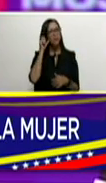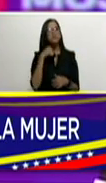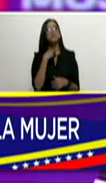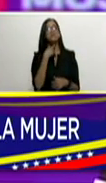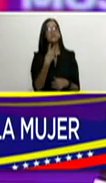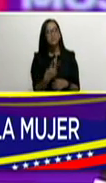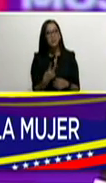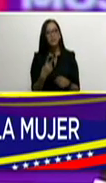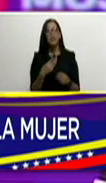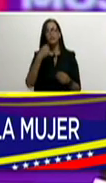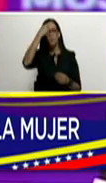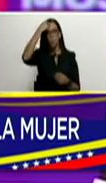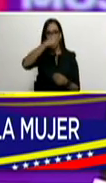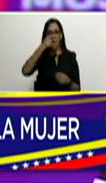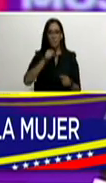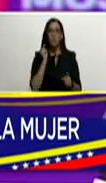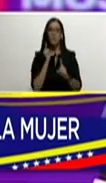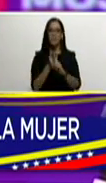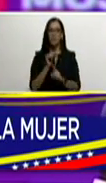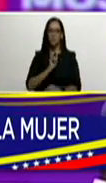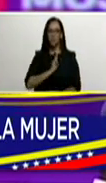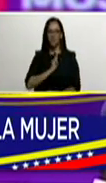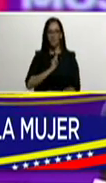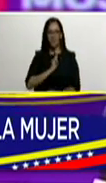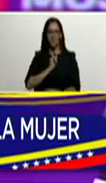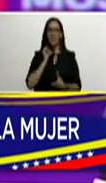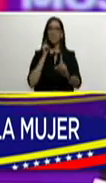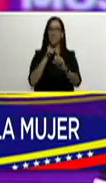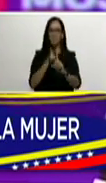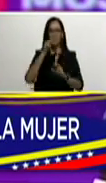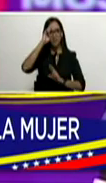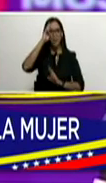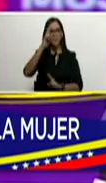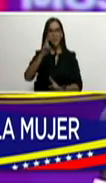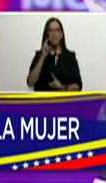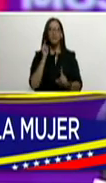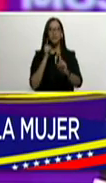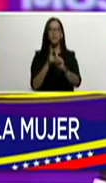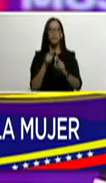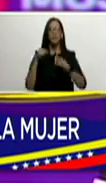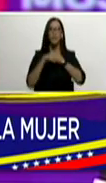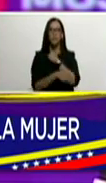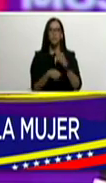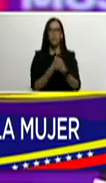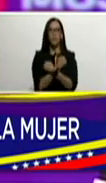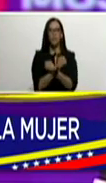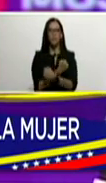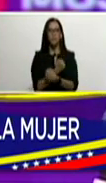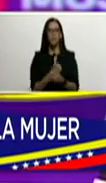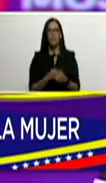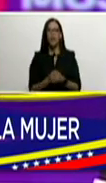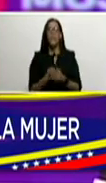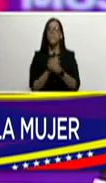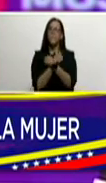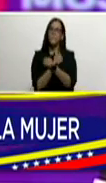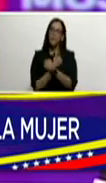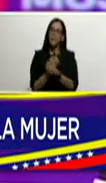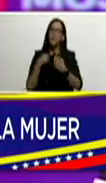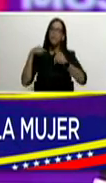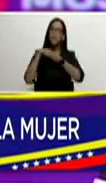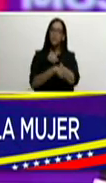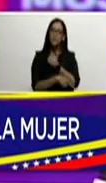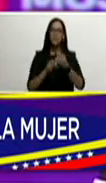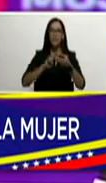y la sonoridad de los pueblos desde su identidad, desde su respeto y desde su profundo amor. Profundizar para nosotros la